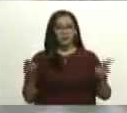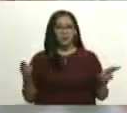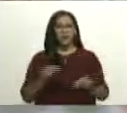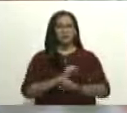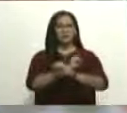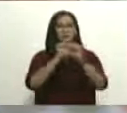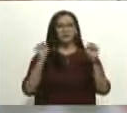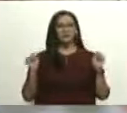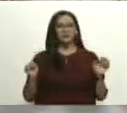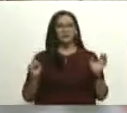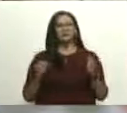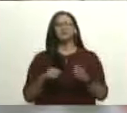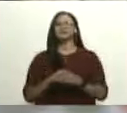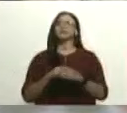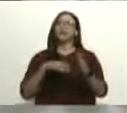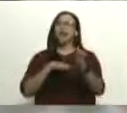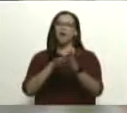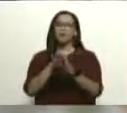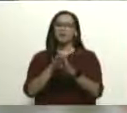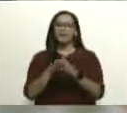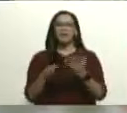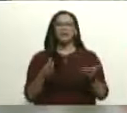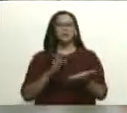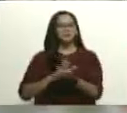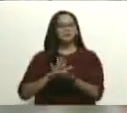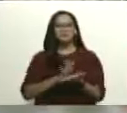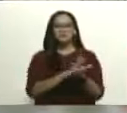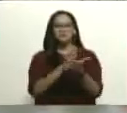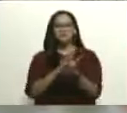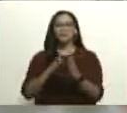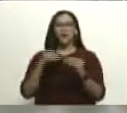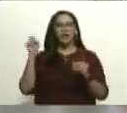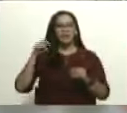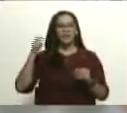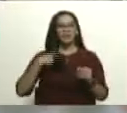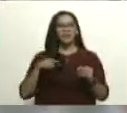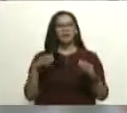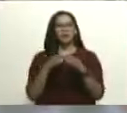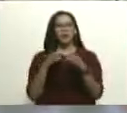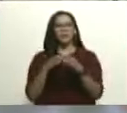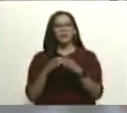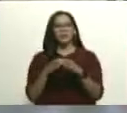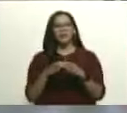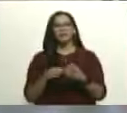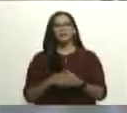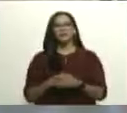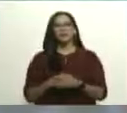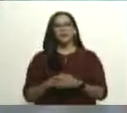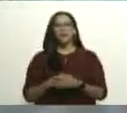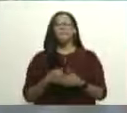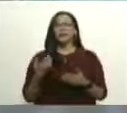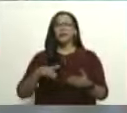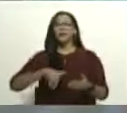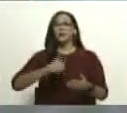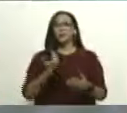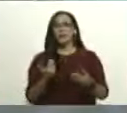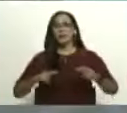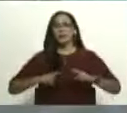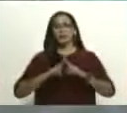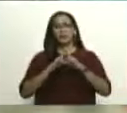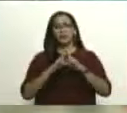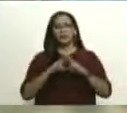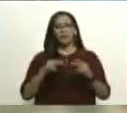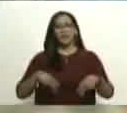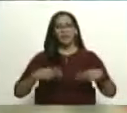supuesto avanzar en satisfacer todas las necesidades que tengan estos compañeros y compañeras, bueno, para que puedan reincorporarse a la